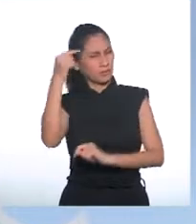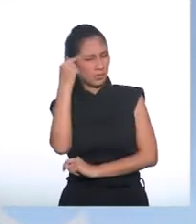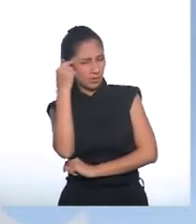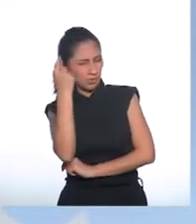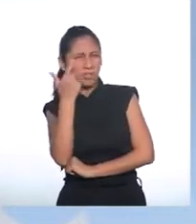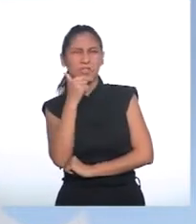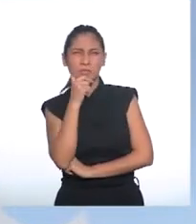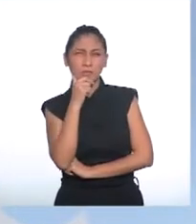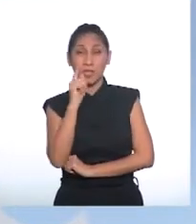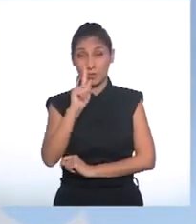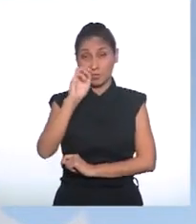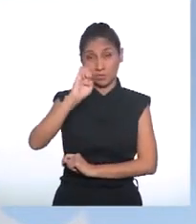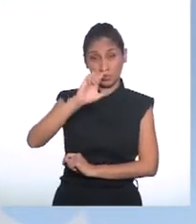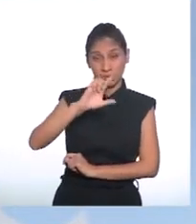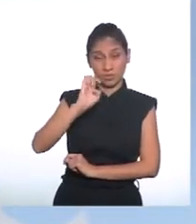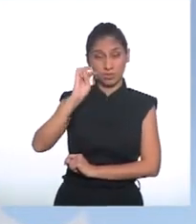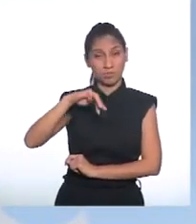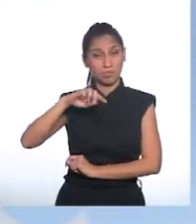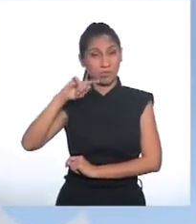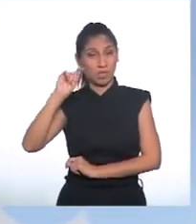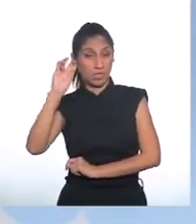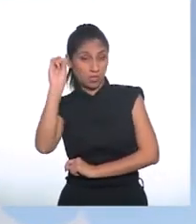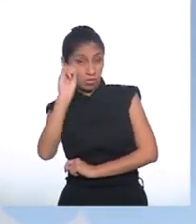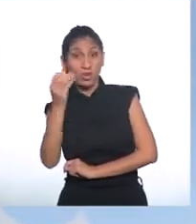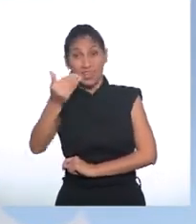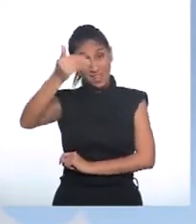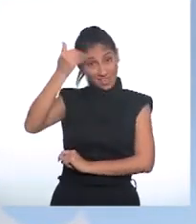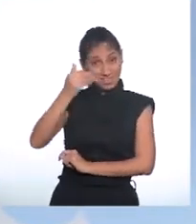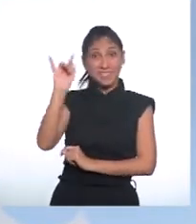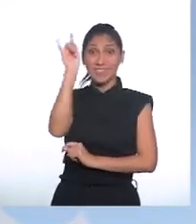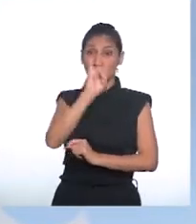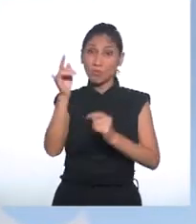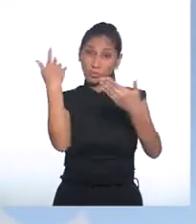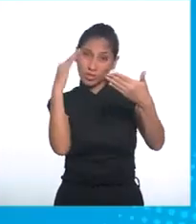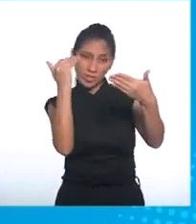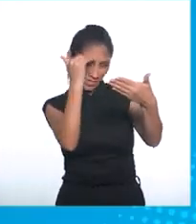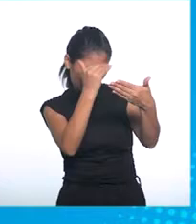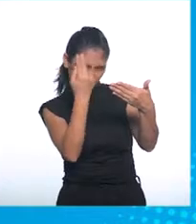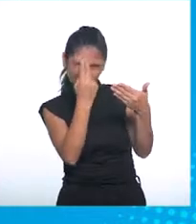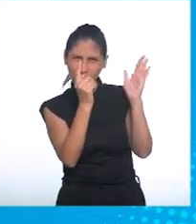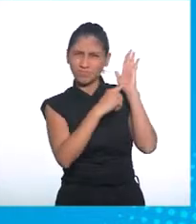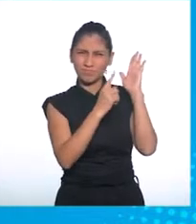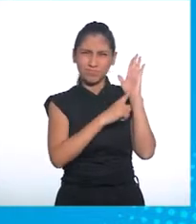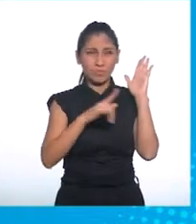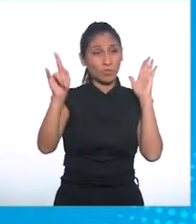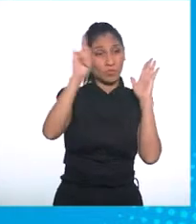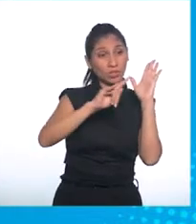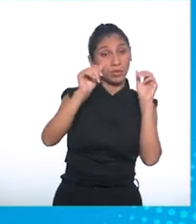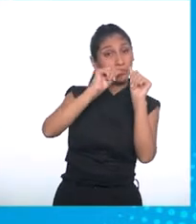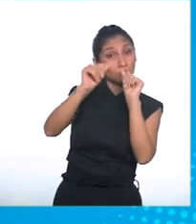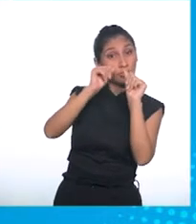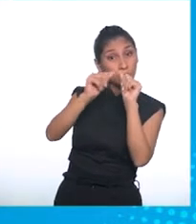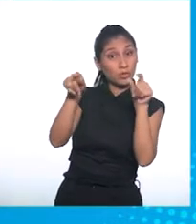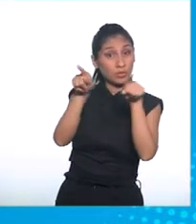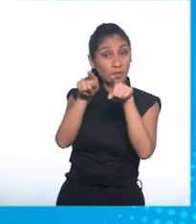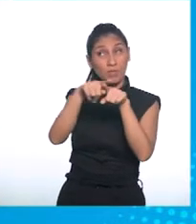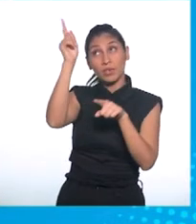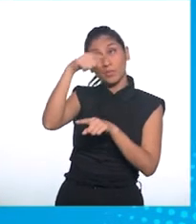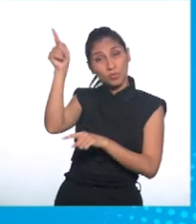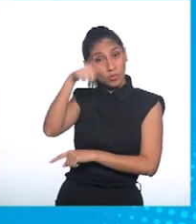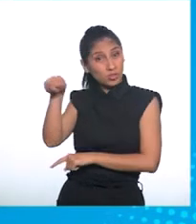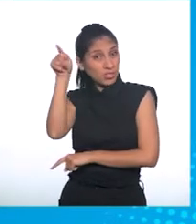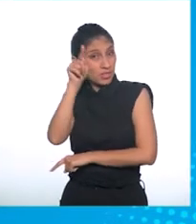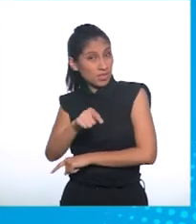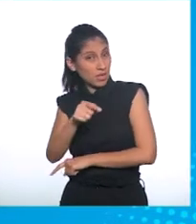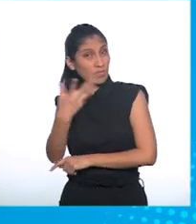pensando en un elemento usado en la infografía que vimos anteriormente que me llamó la atención. Usaban números y porcentajes estadísticos